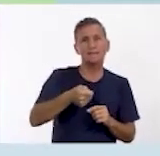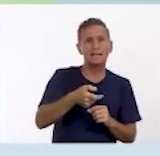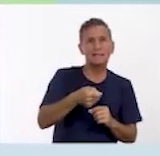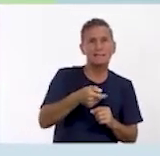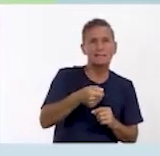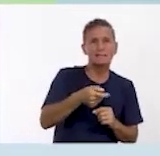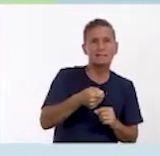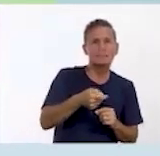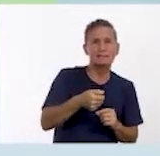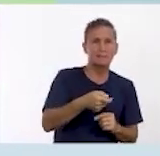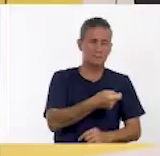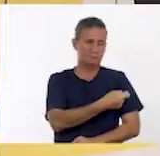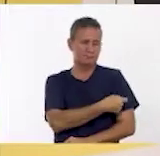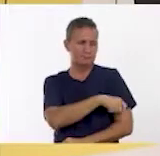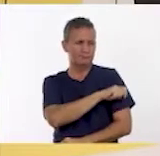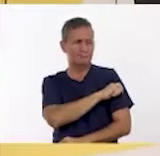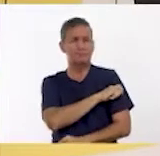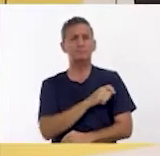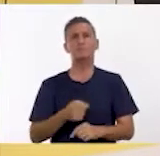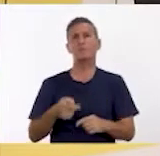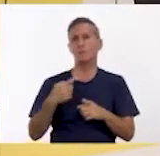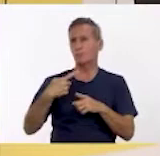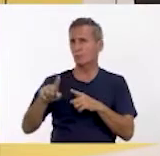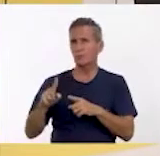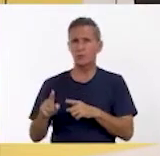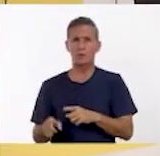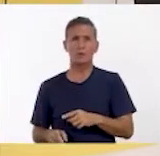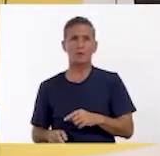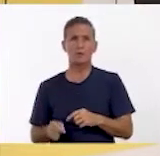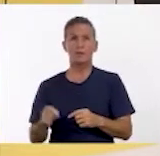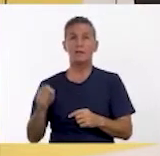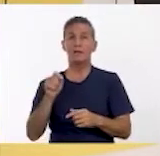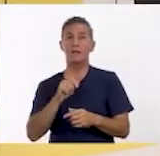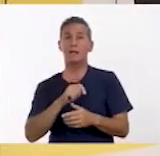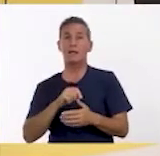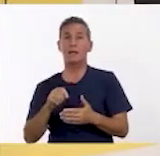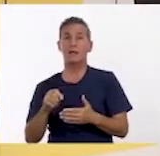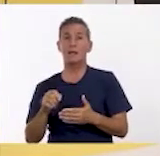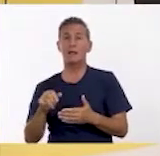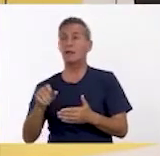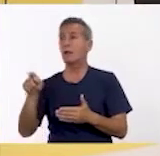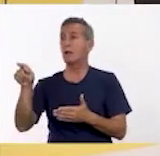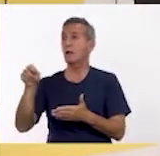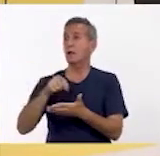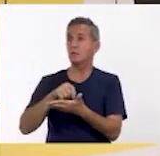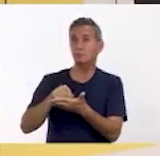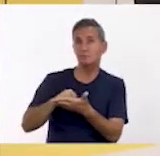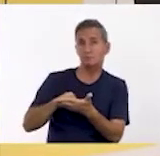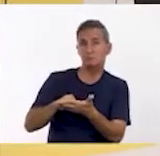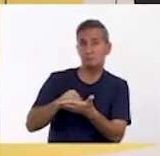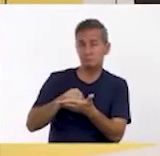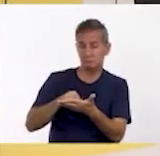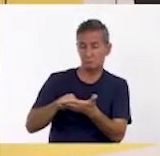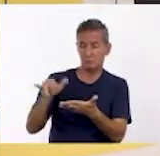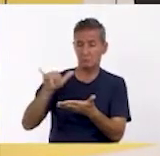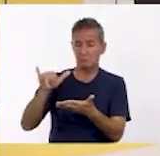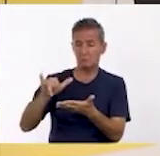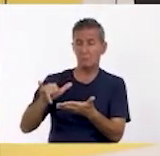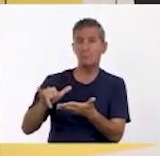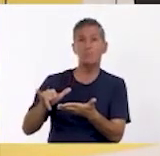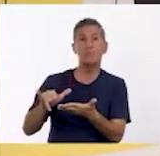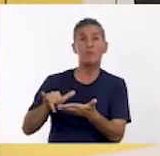Entre ellos, la falta de acercamiento con las masas. Entre ellos, la copia de